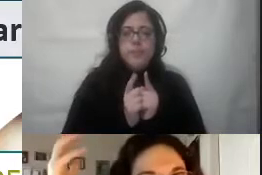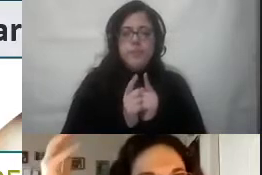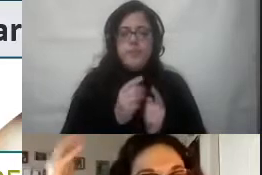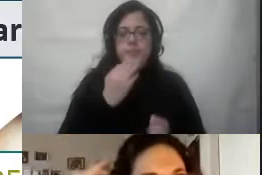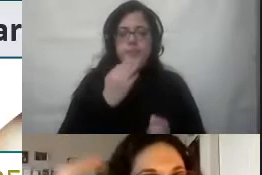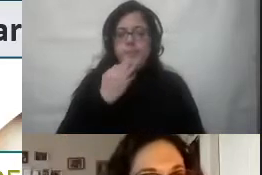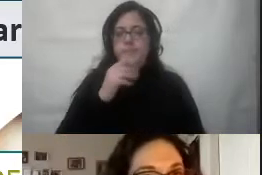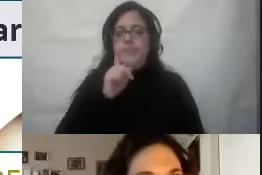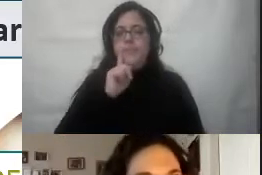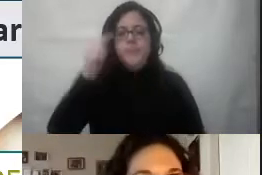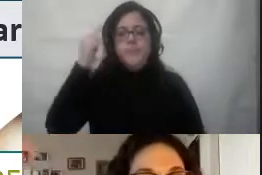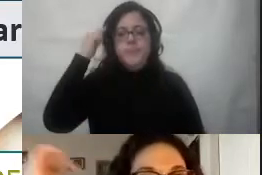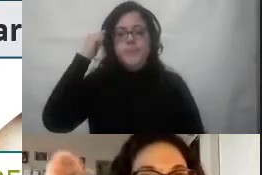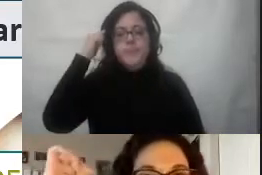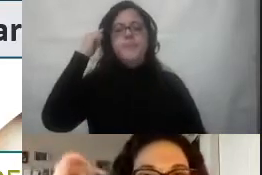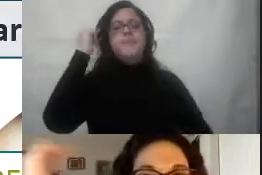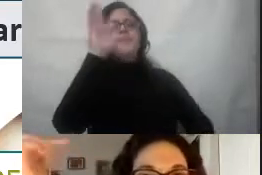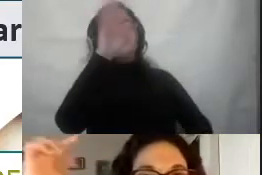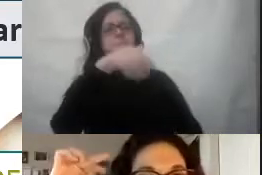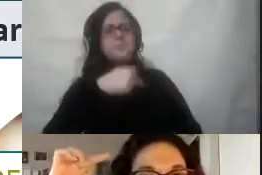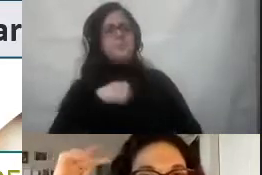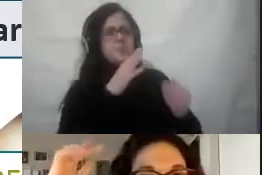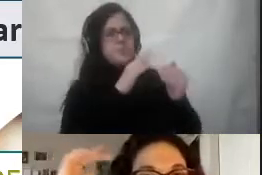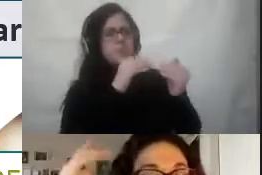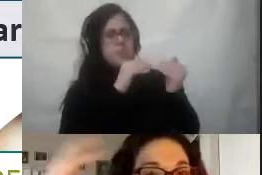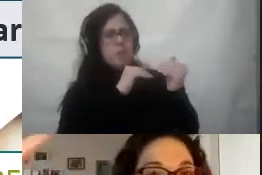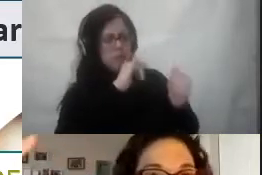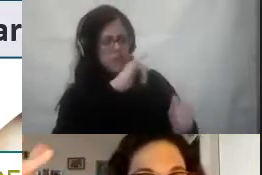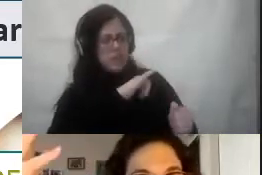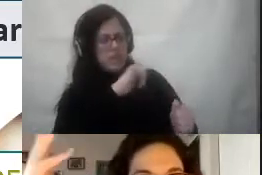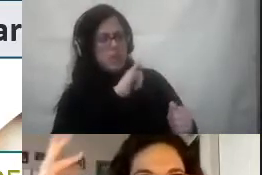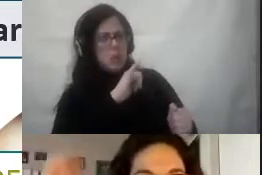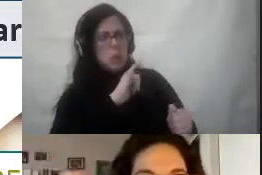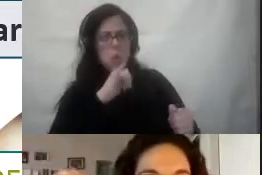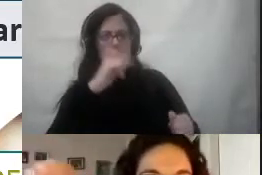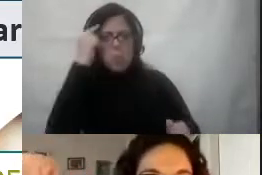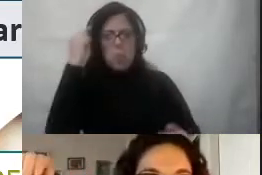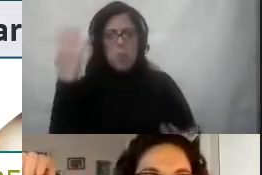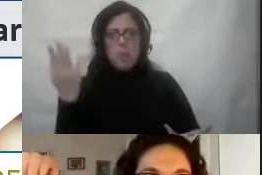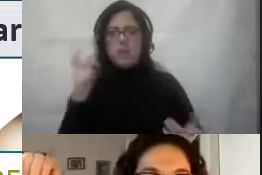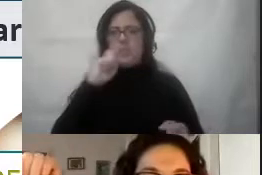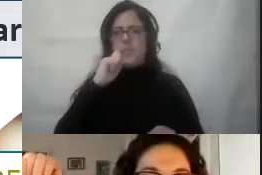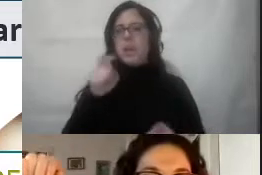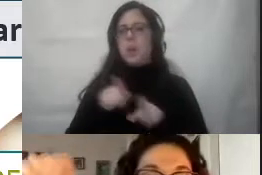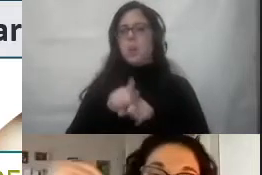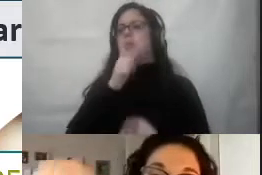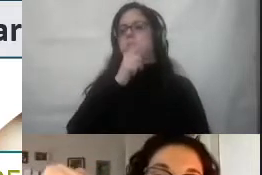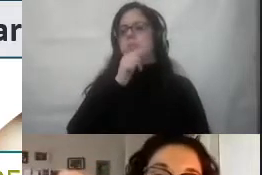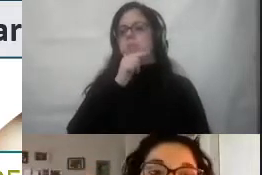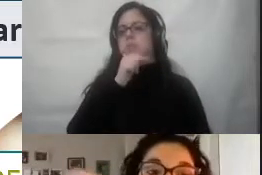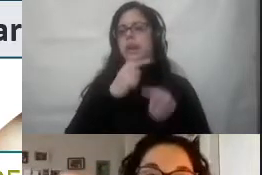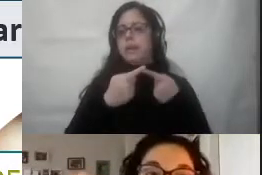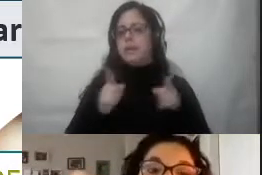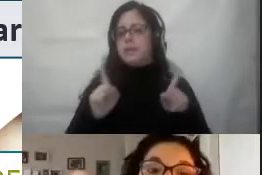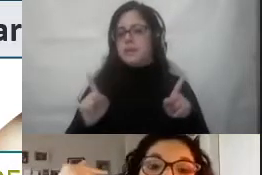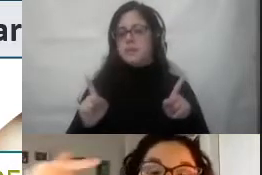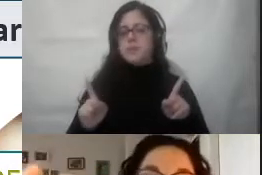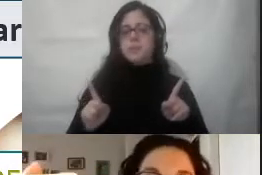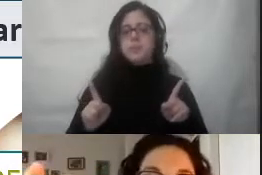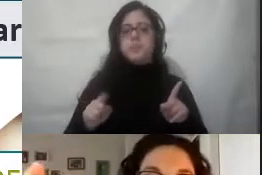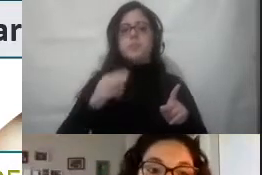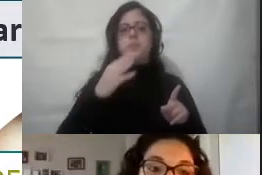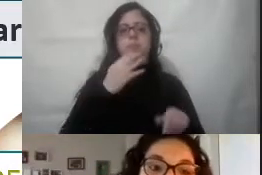yo también había pensado eso, ¿sí? Tiene una idea media misteriosa al respecto. Y en ese sentido expresa una